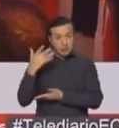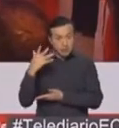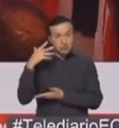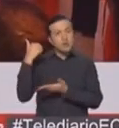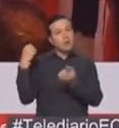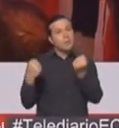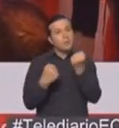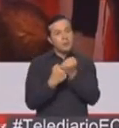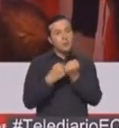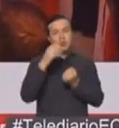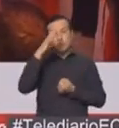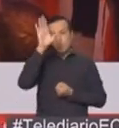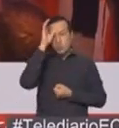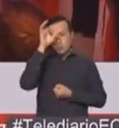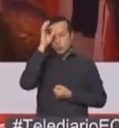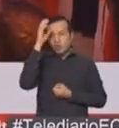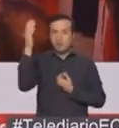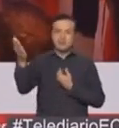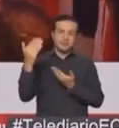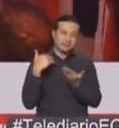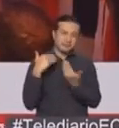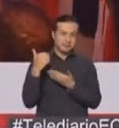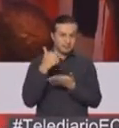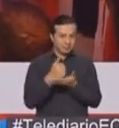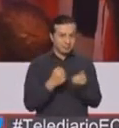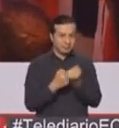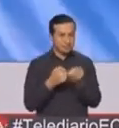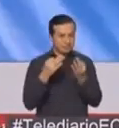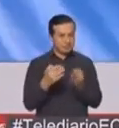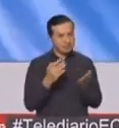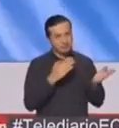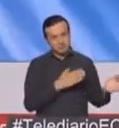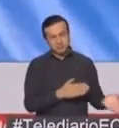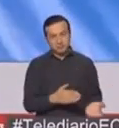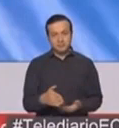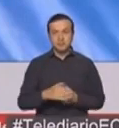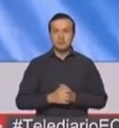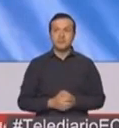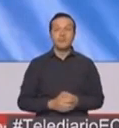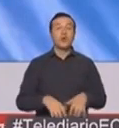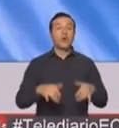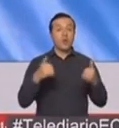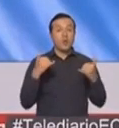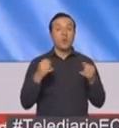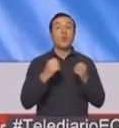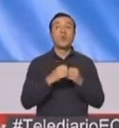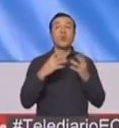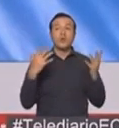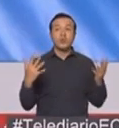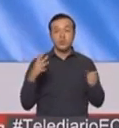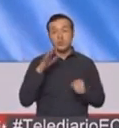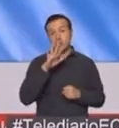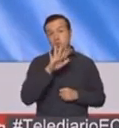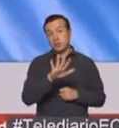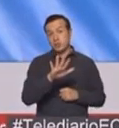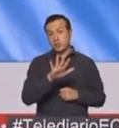lo cultural en doble vía, señaló el diplomático chino. Actualmente hay más de